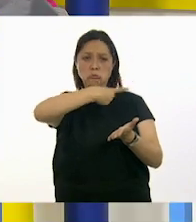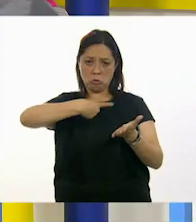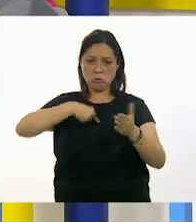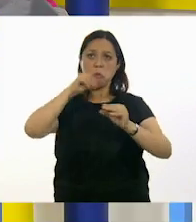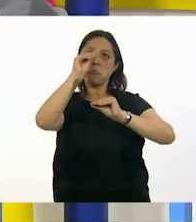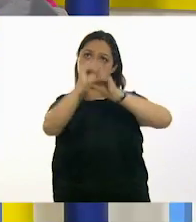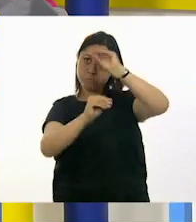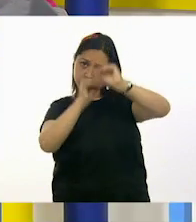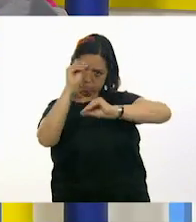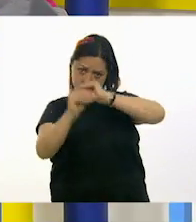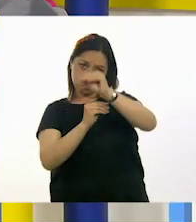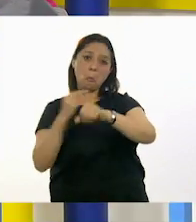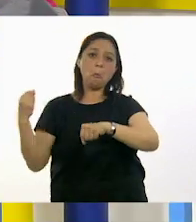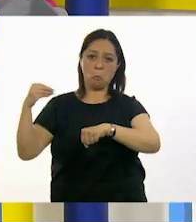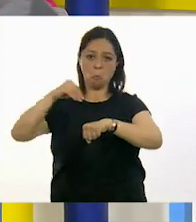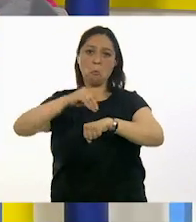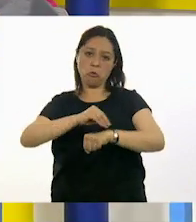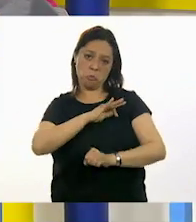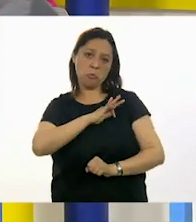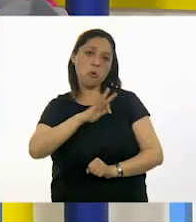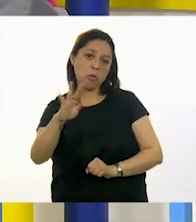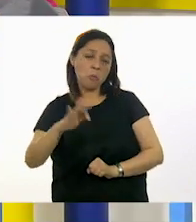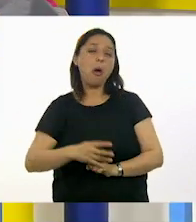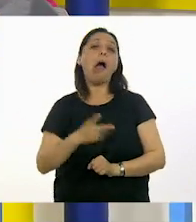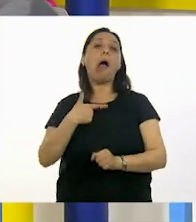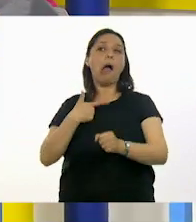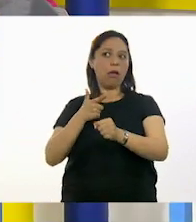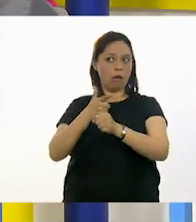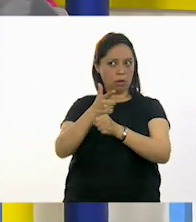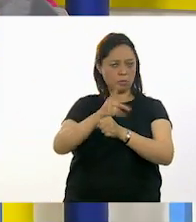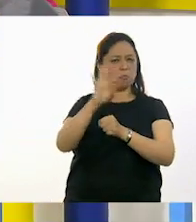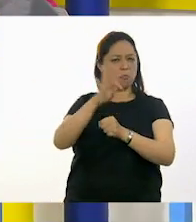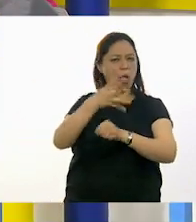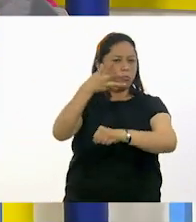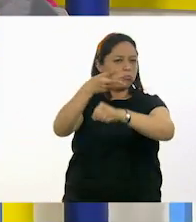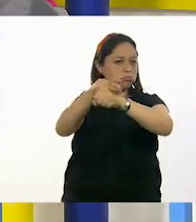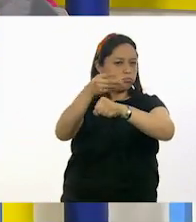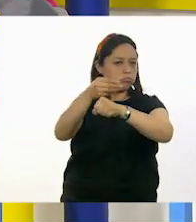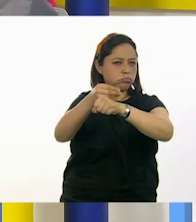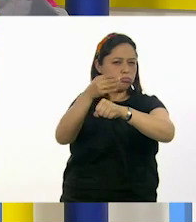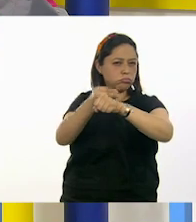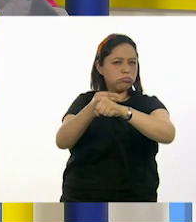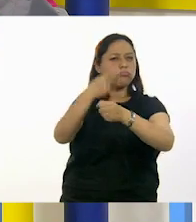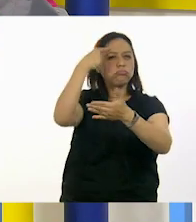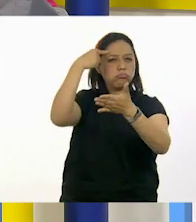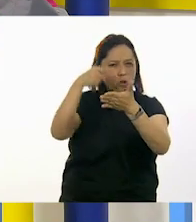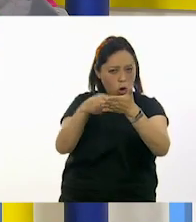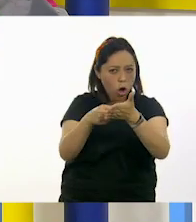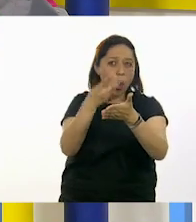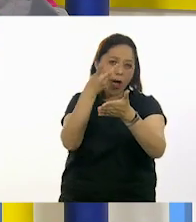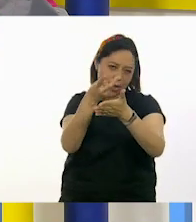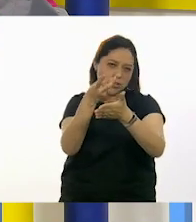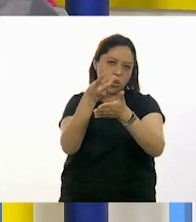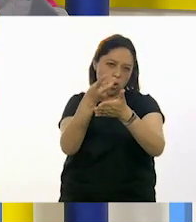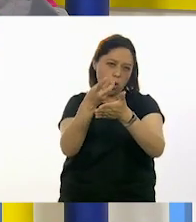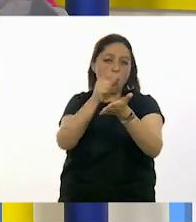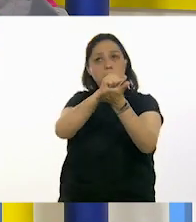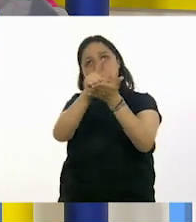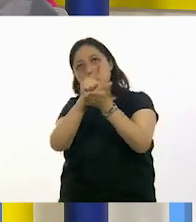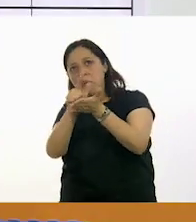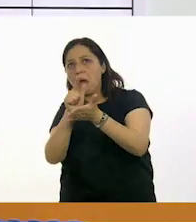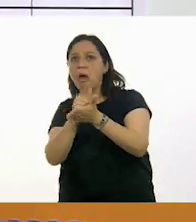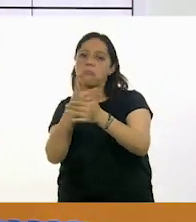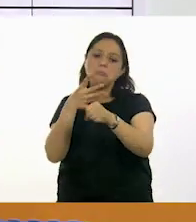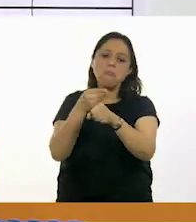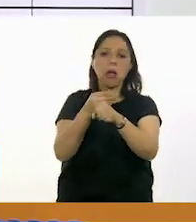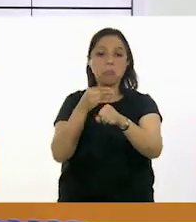lo podemos averiguar porque no estaba funcionando, entonces seguramente, como dice, le estaban dando mantenimiento, le estaban limpiando.